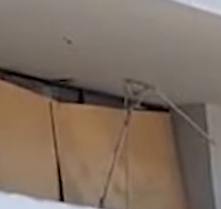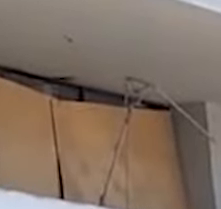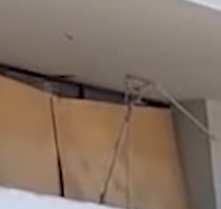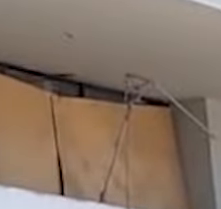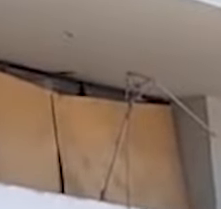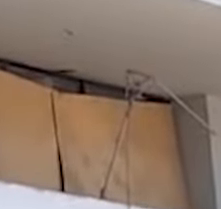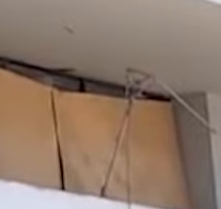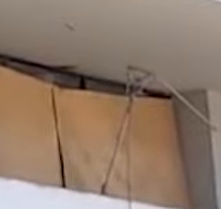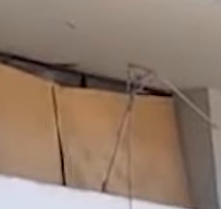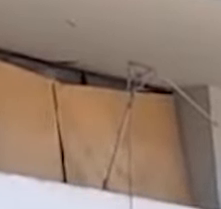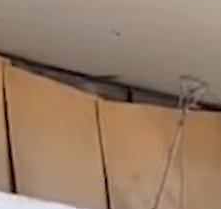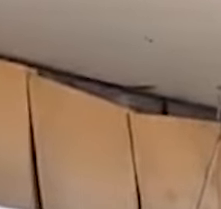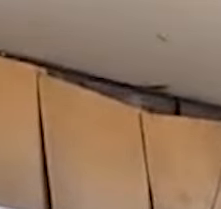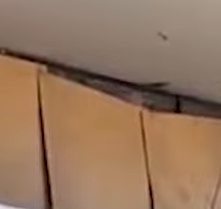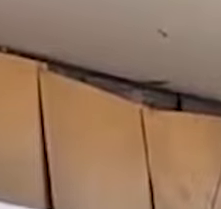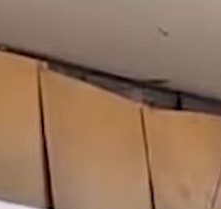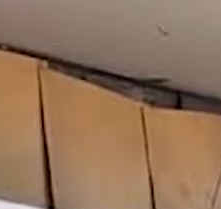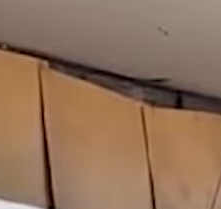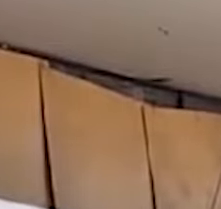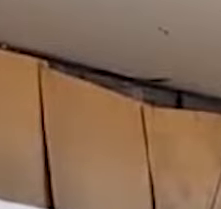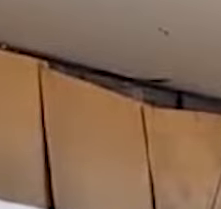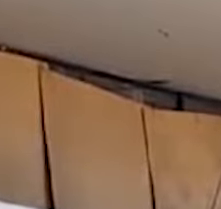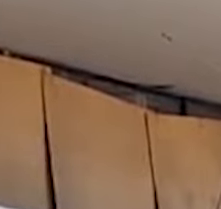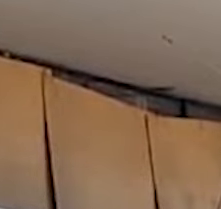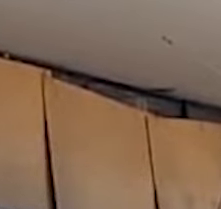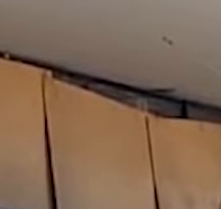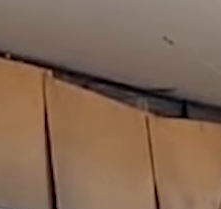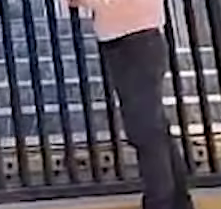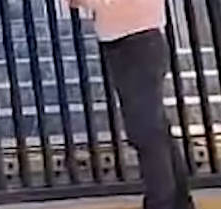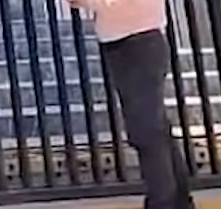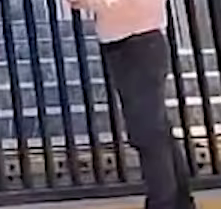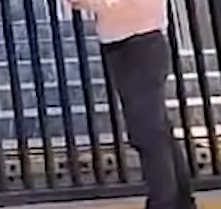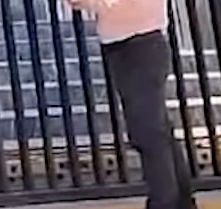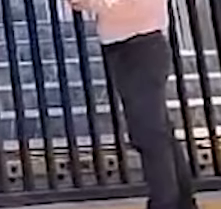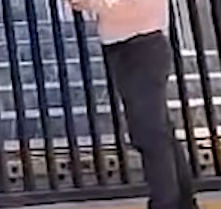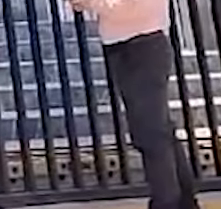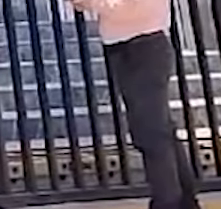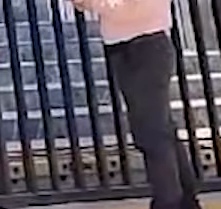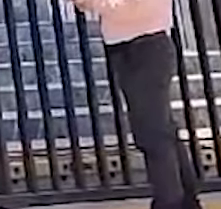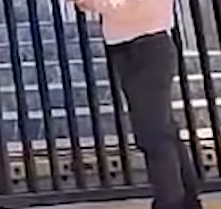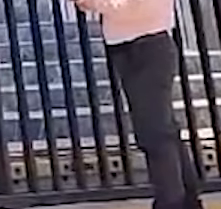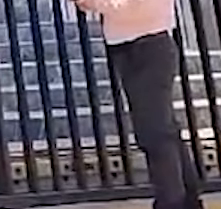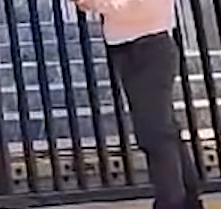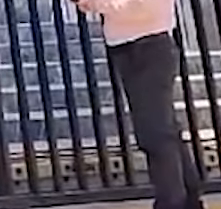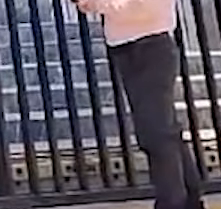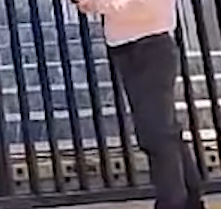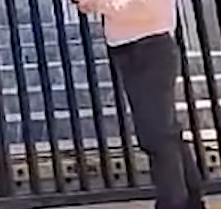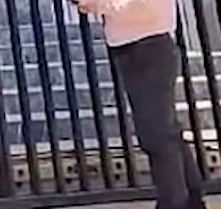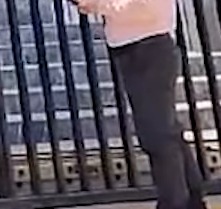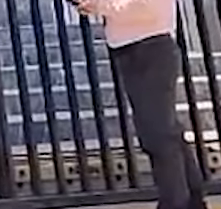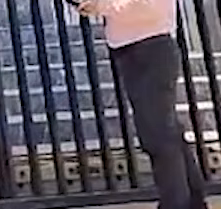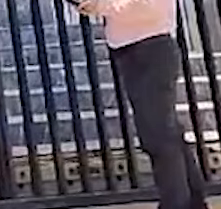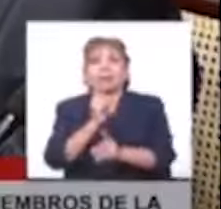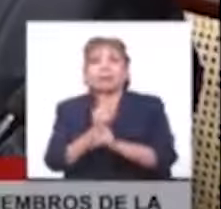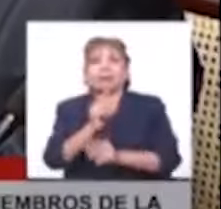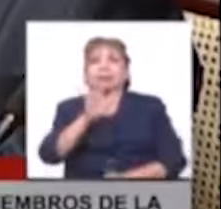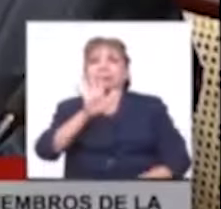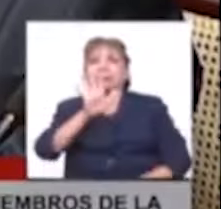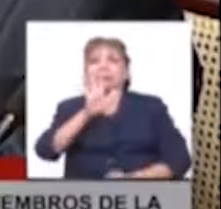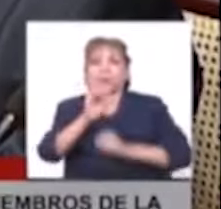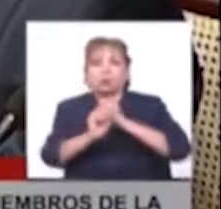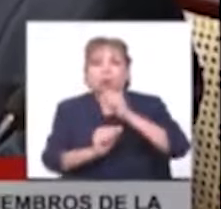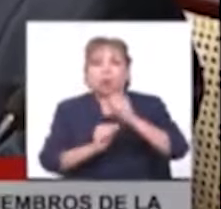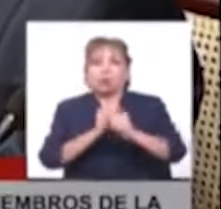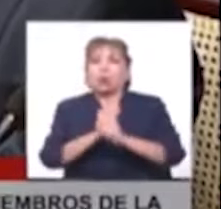va que si usted cree que esto es causal de cese, inhabilitación y además expulsar